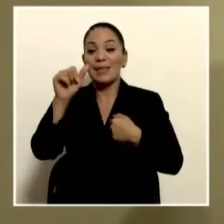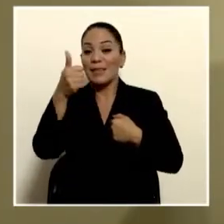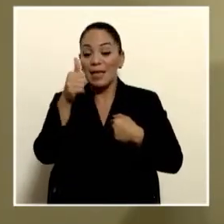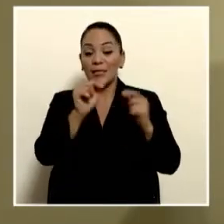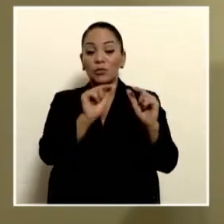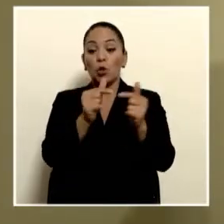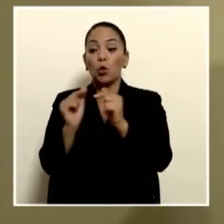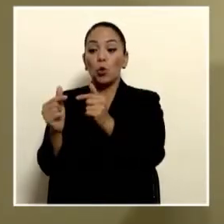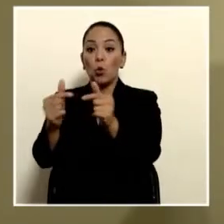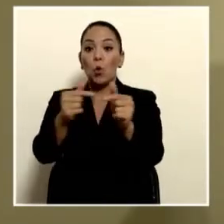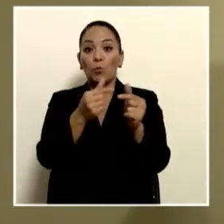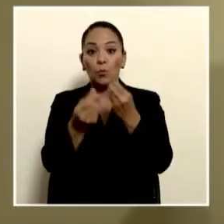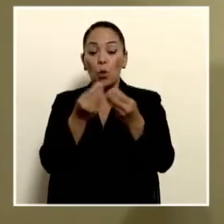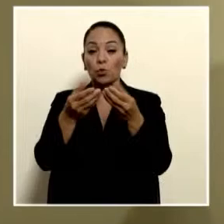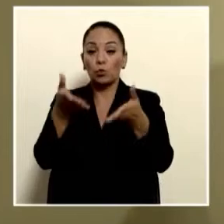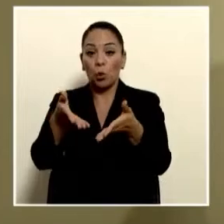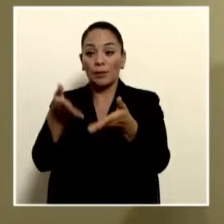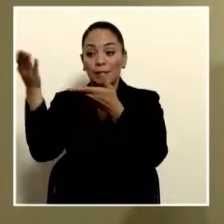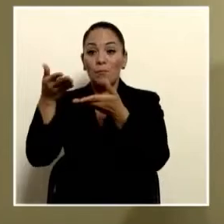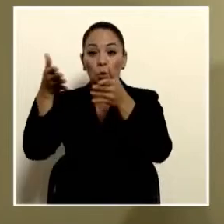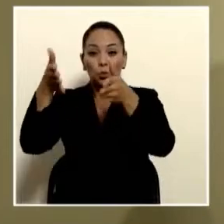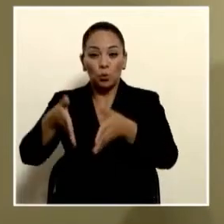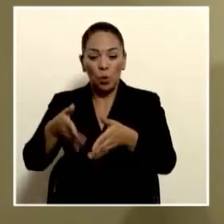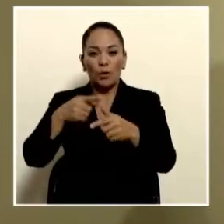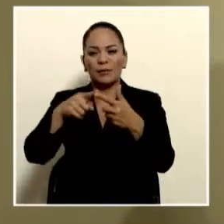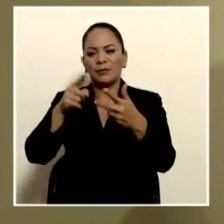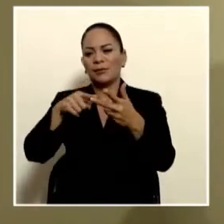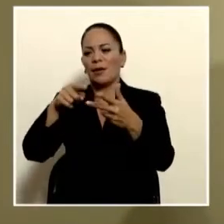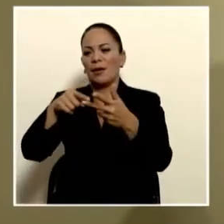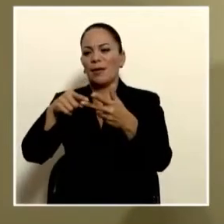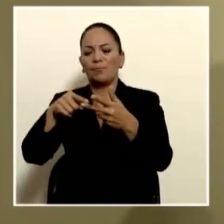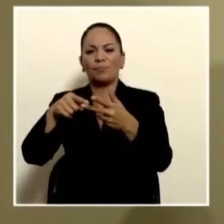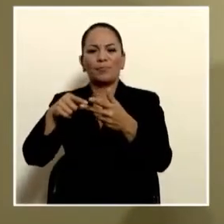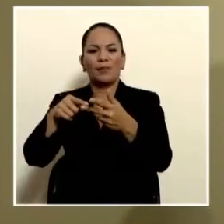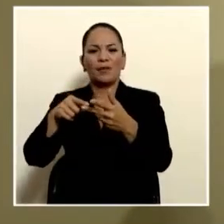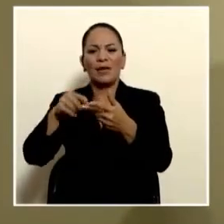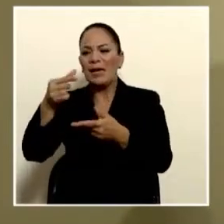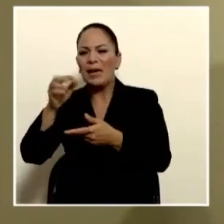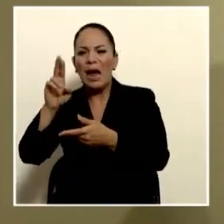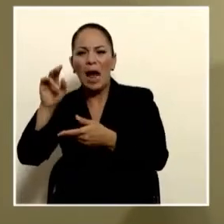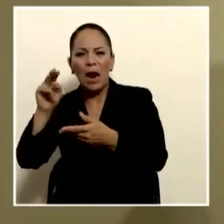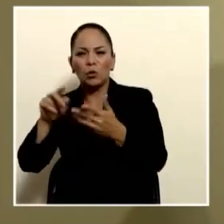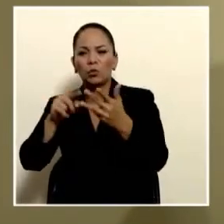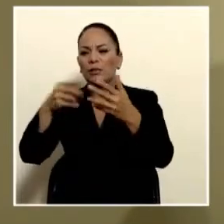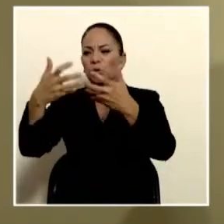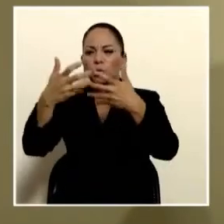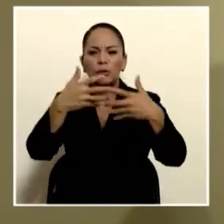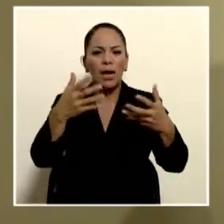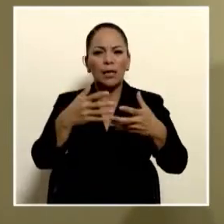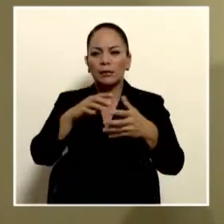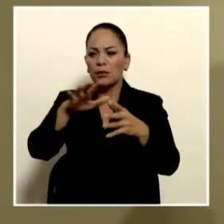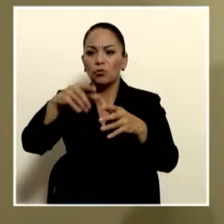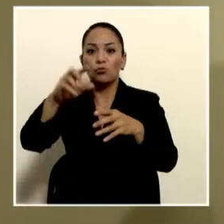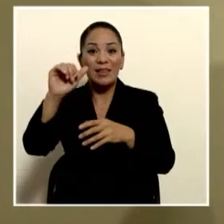de productores, de importadores, de graneleros, de comerciantes, de industriales